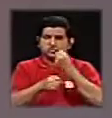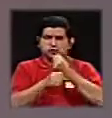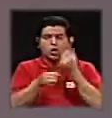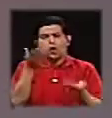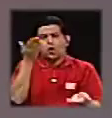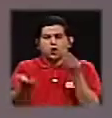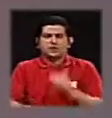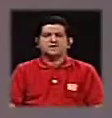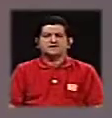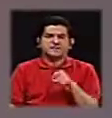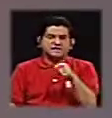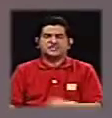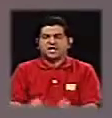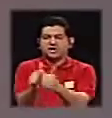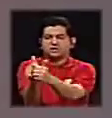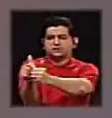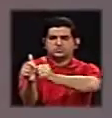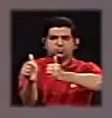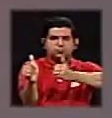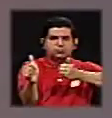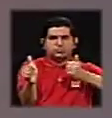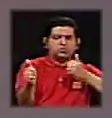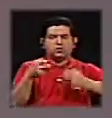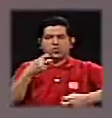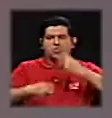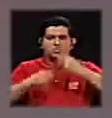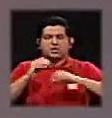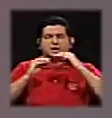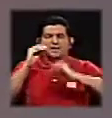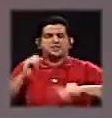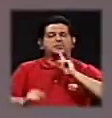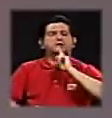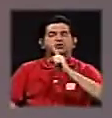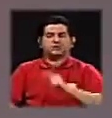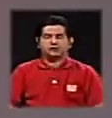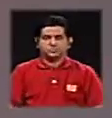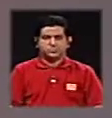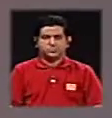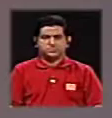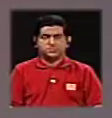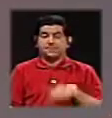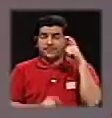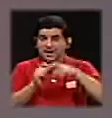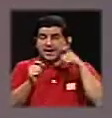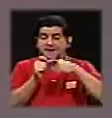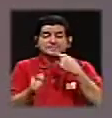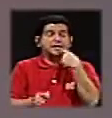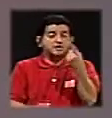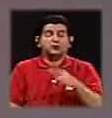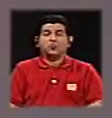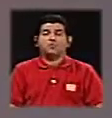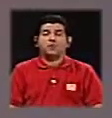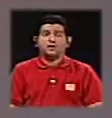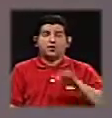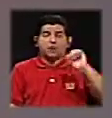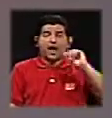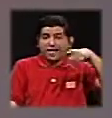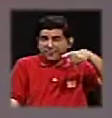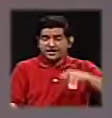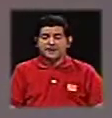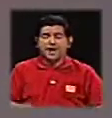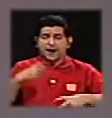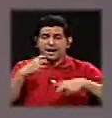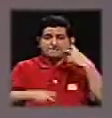poco rezagados, ¿verdad?, para los problemas menos mencionados. Y justamente, como decía Adrián, problemas